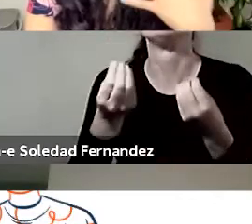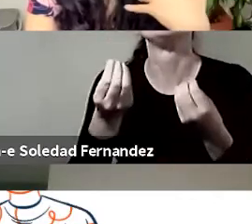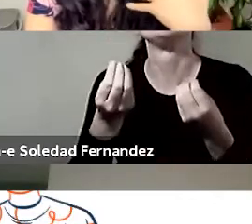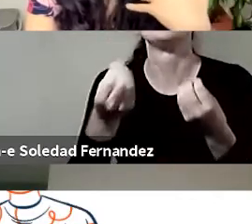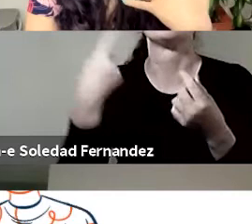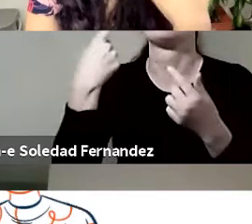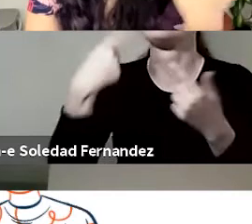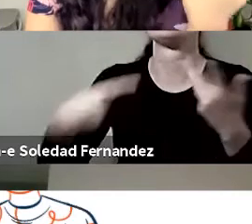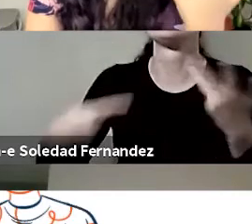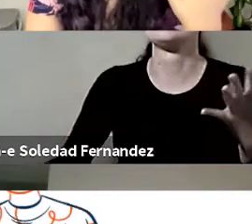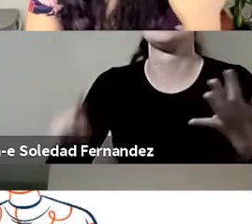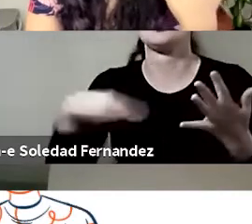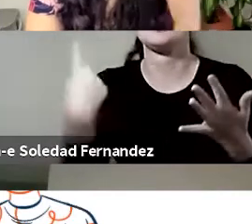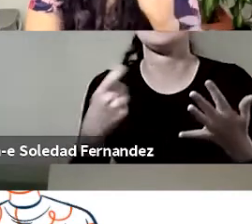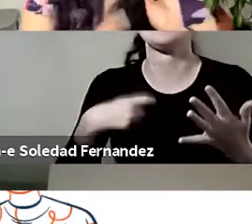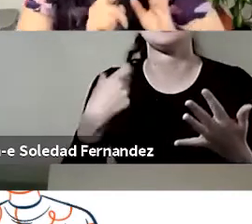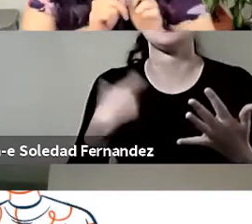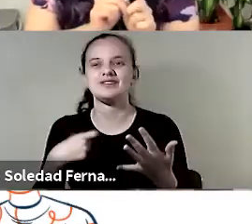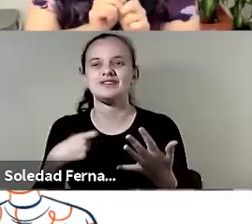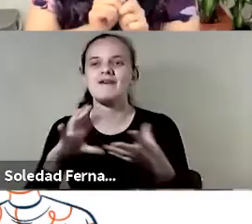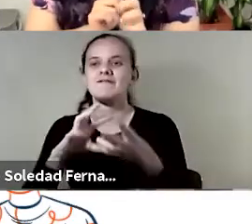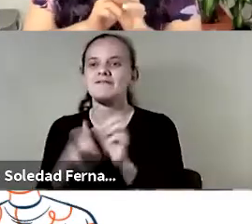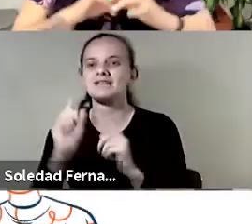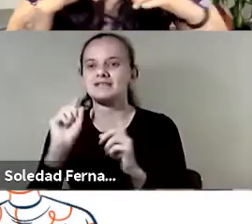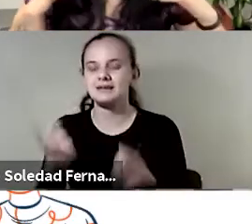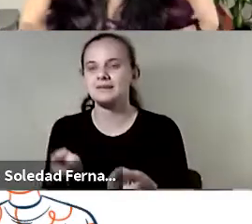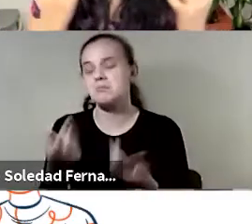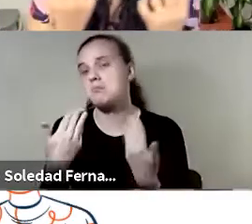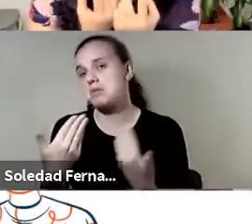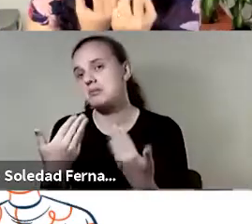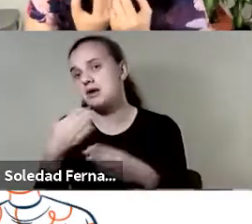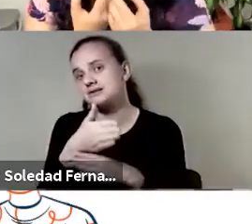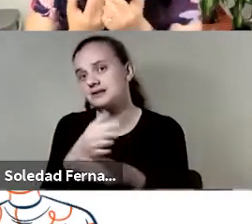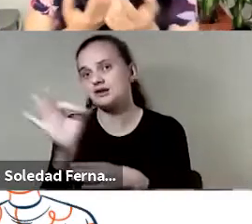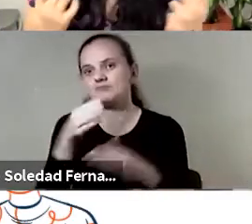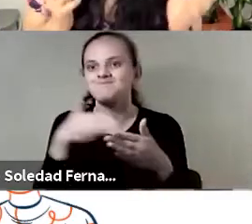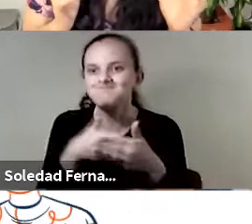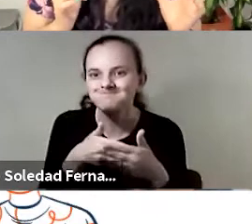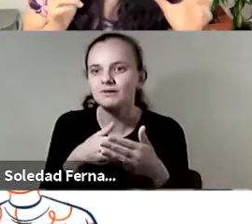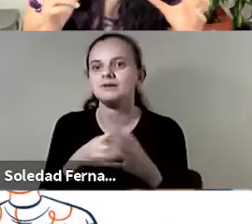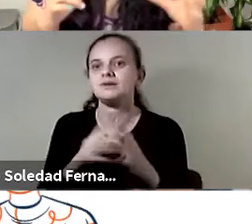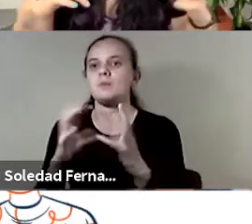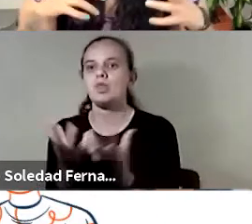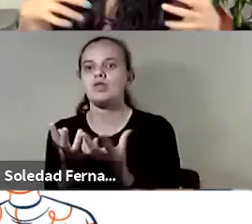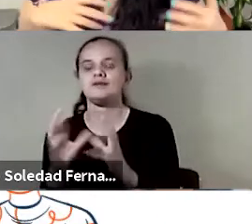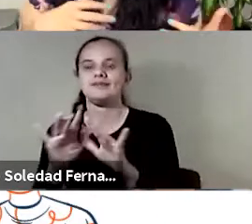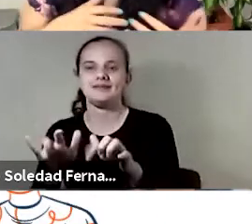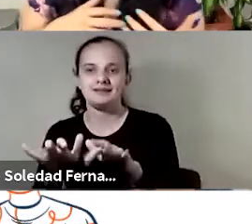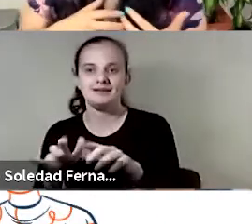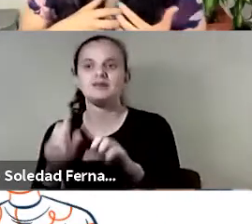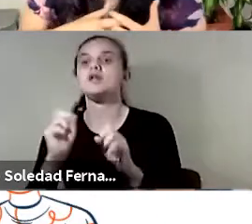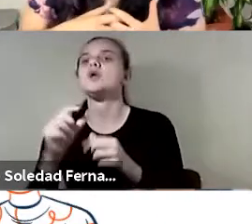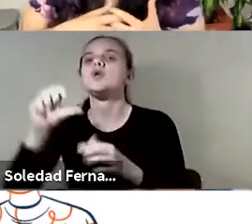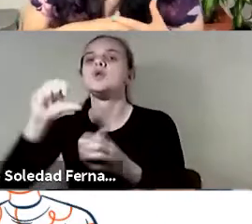La cultura, que vendrían a ser todas las cosas que pasan en nuestra sociedad y que también inciden en que podamos o no